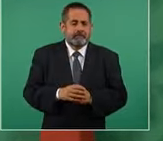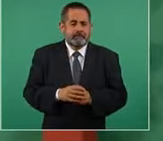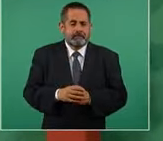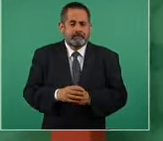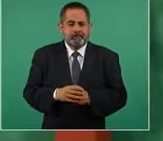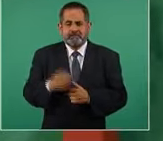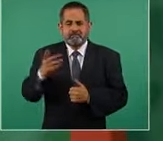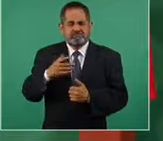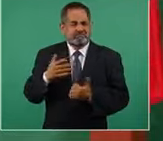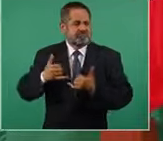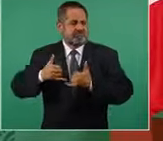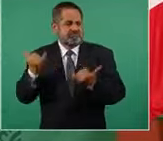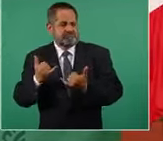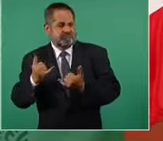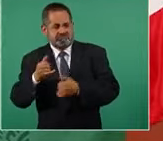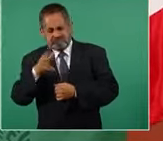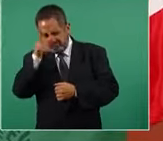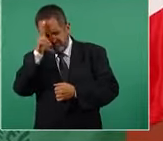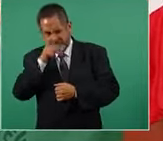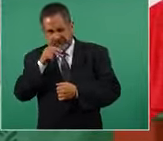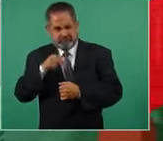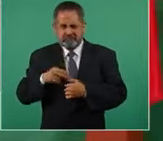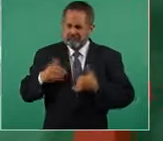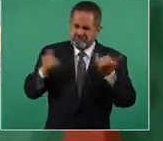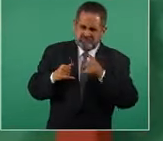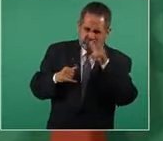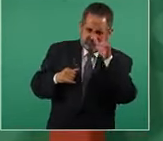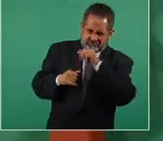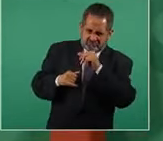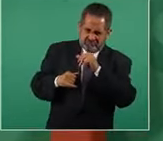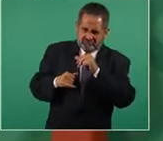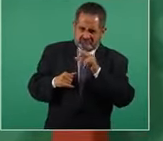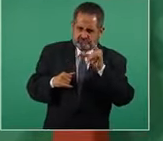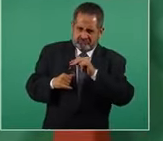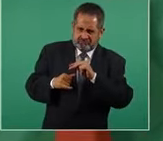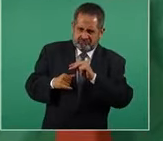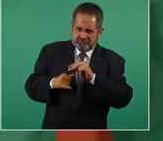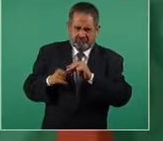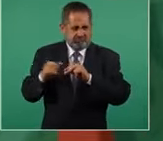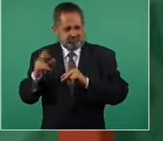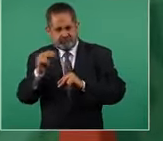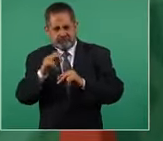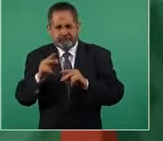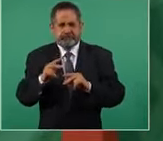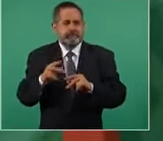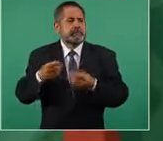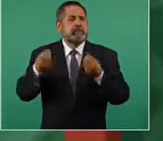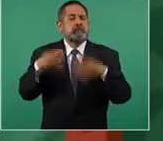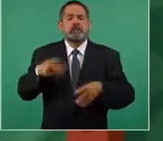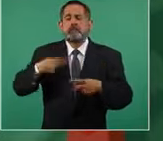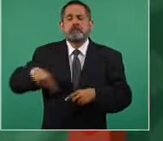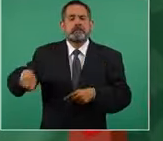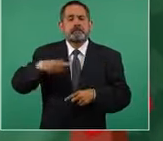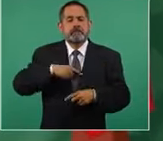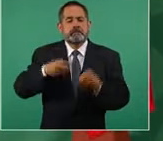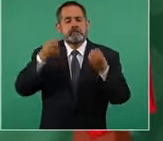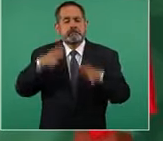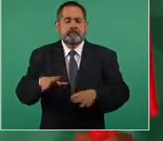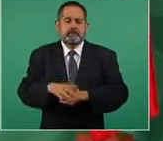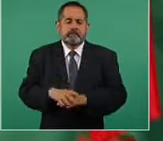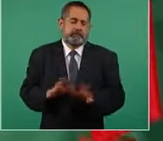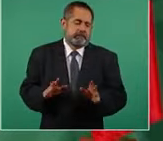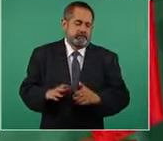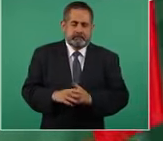hay cerrazón. No se va a resolver, al contrario, se perjudica a los trabajadores.